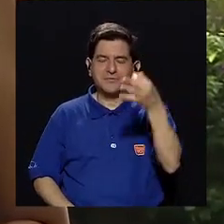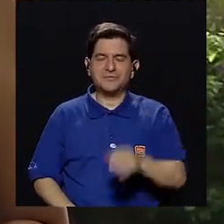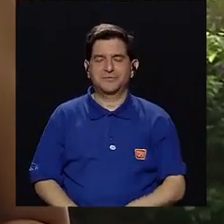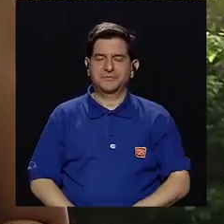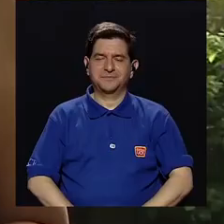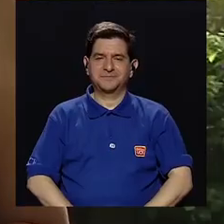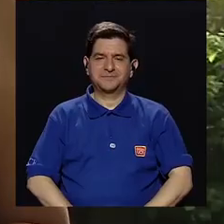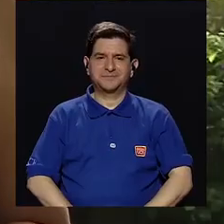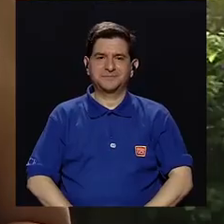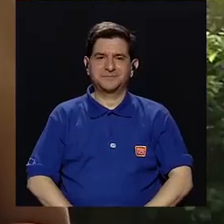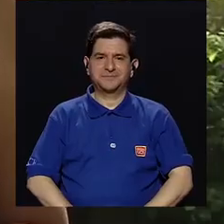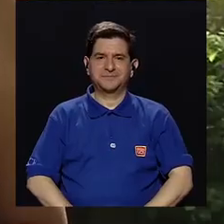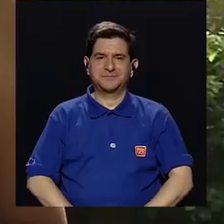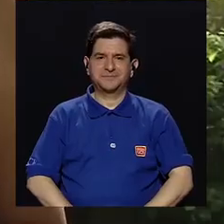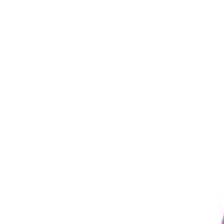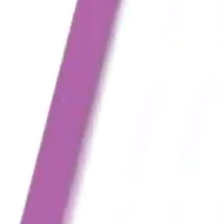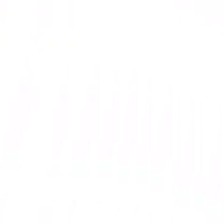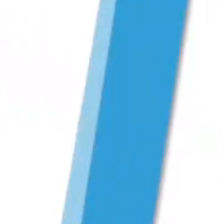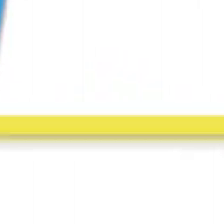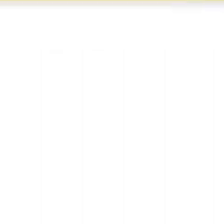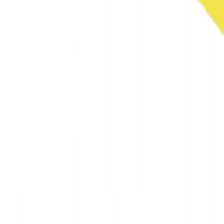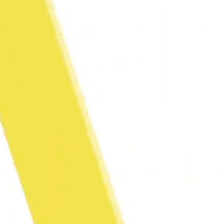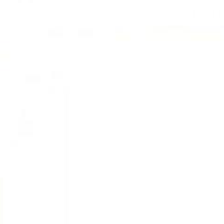nos vemos hasta pronto